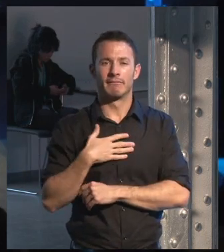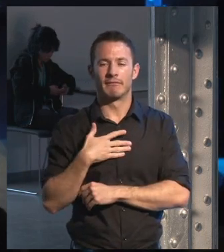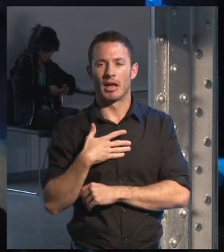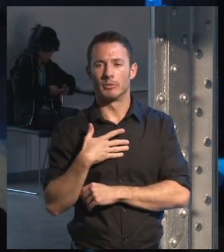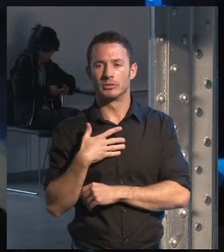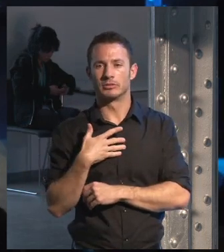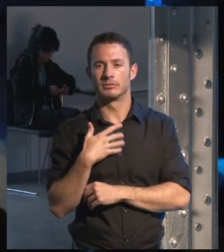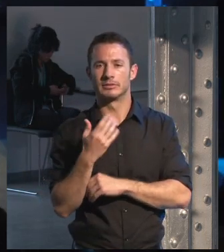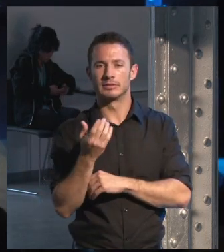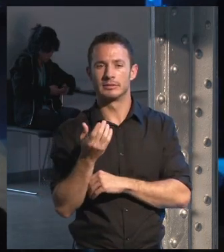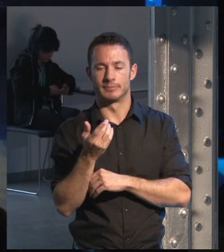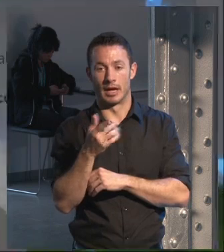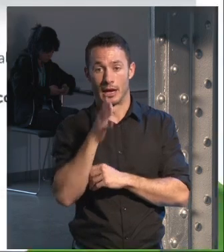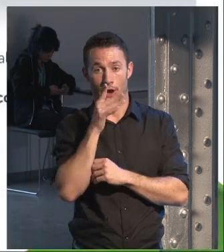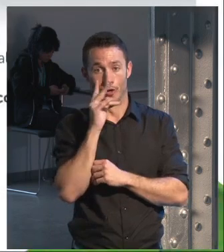crear, y como vais a ver ahora,